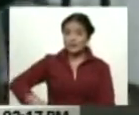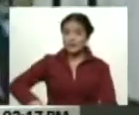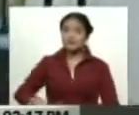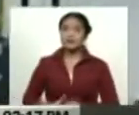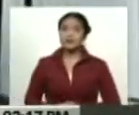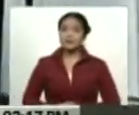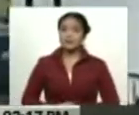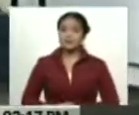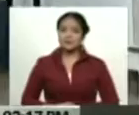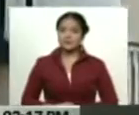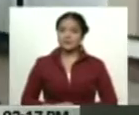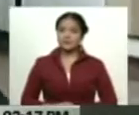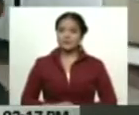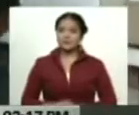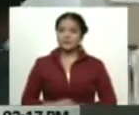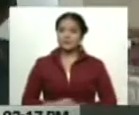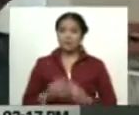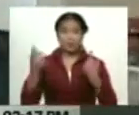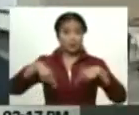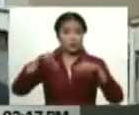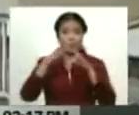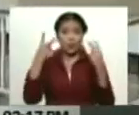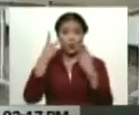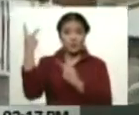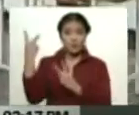como lo estamos viendo en este momento,